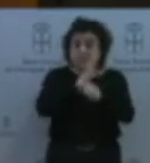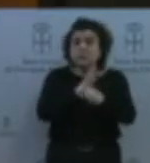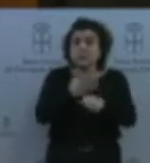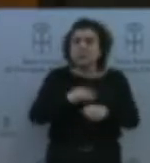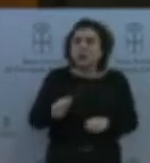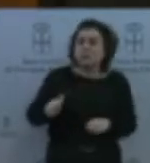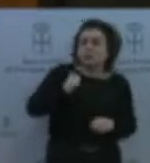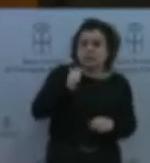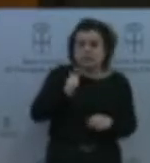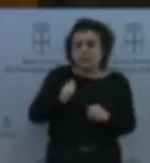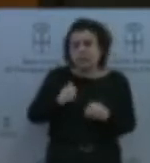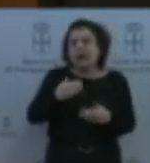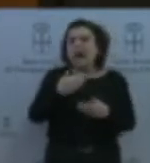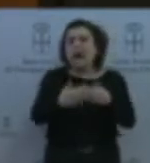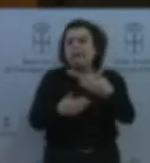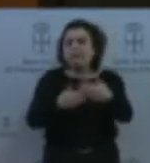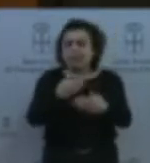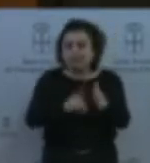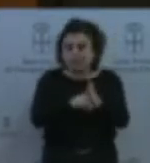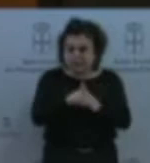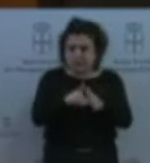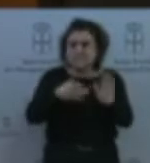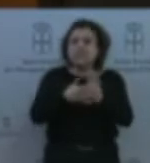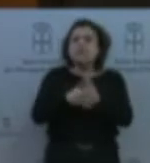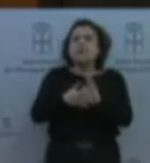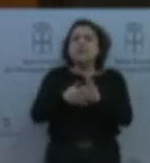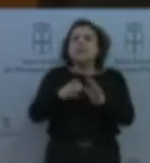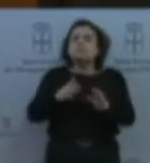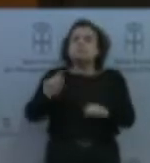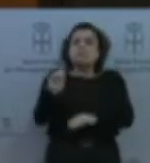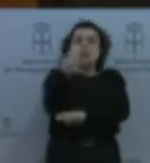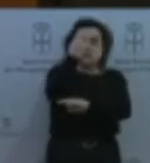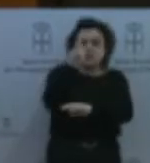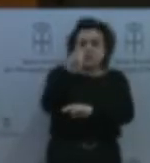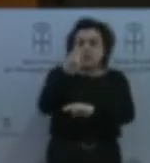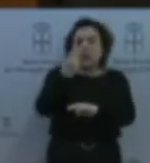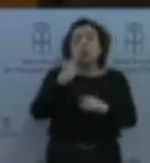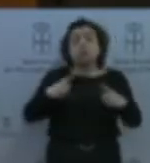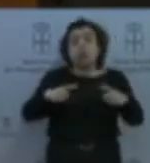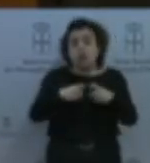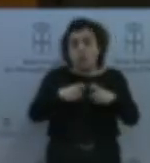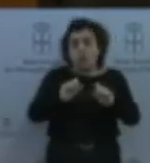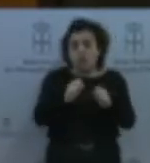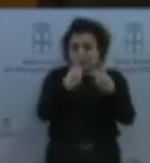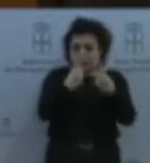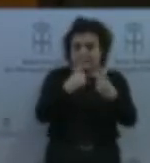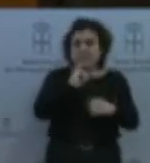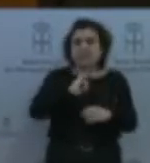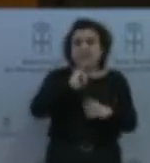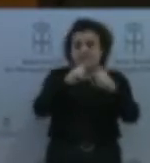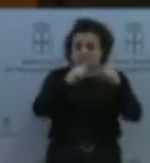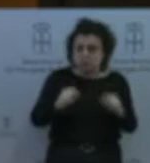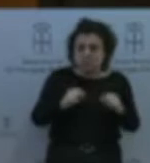a ser la de la oficialidad. Las asociaciones y colectivos consagrados a defender el nuestro idioma, las personas falantes y